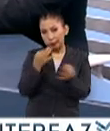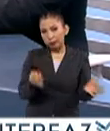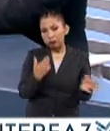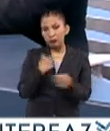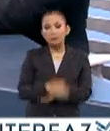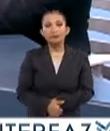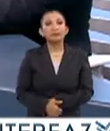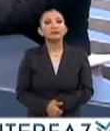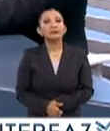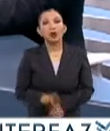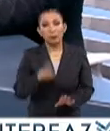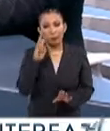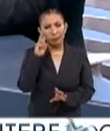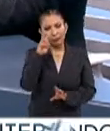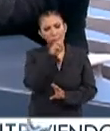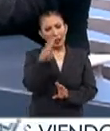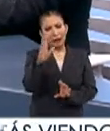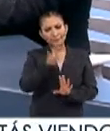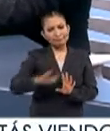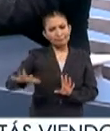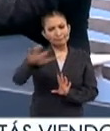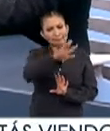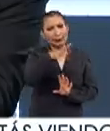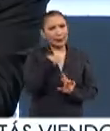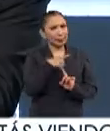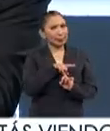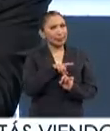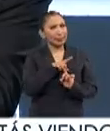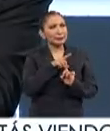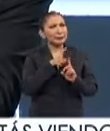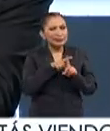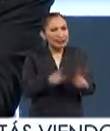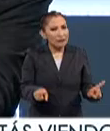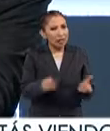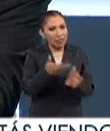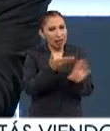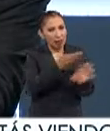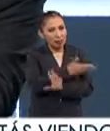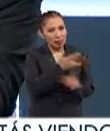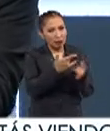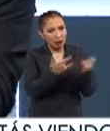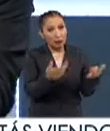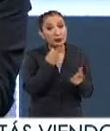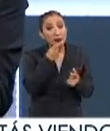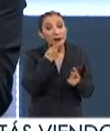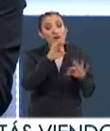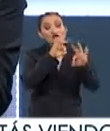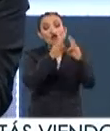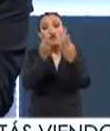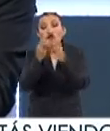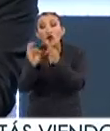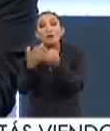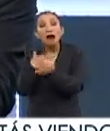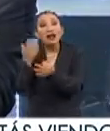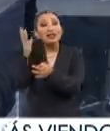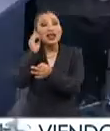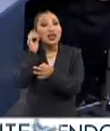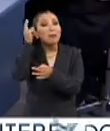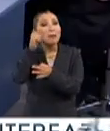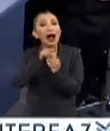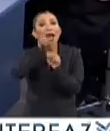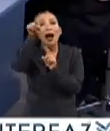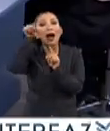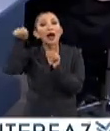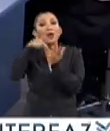la primicia. Como ven, el panorama es completamente distinto, por eso hablamos de todas las formas de la radio para llegar a